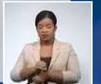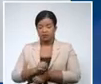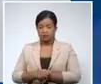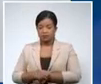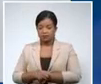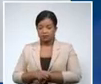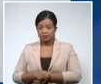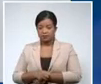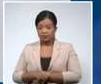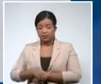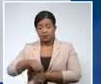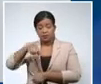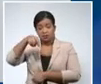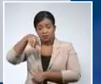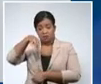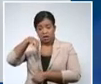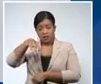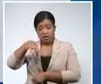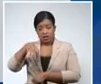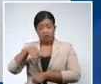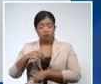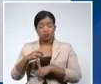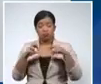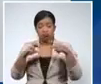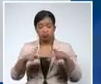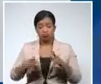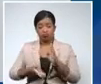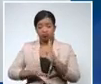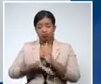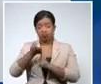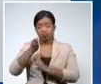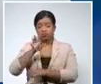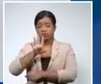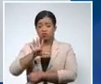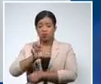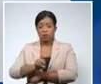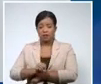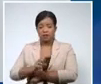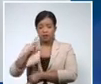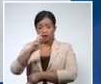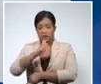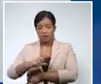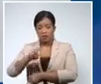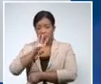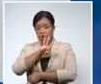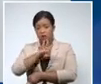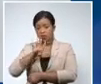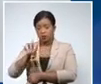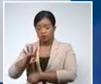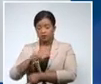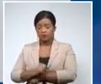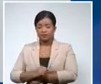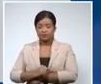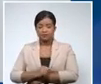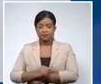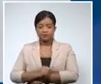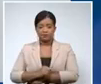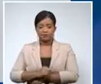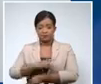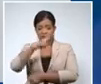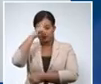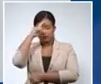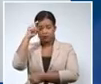del Río nuevamente con cifras elevadas, 50, Camagüey 44 también, Santi